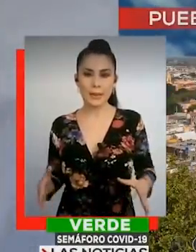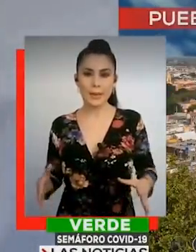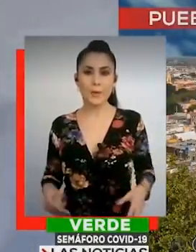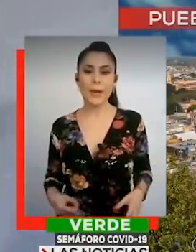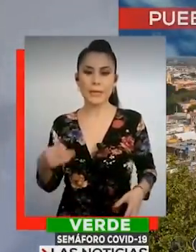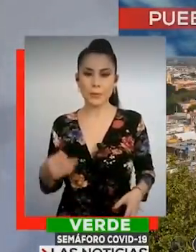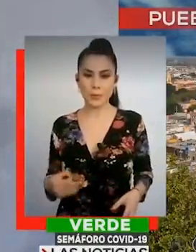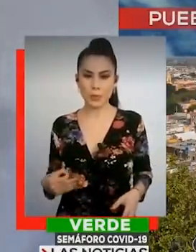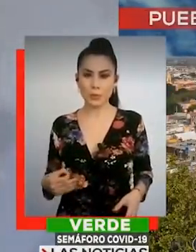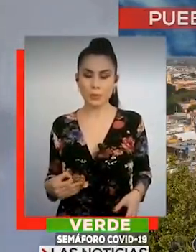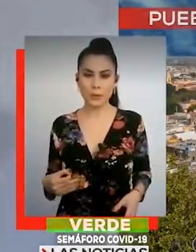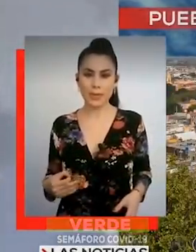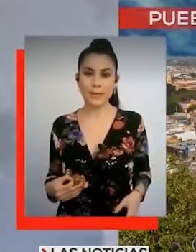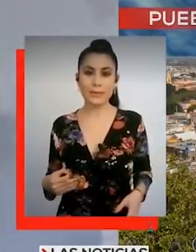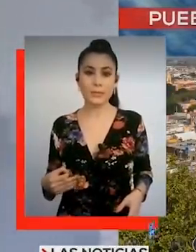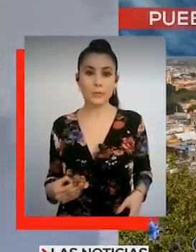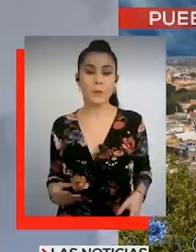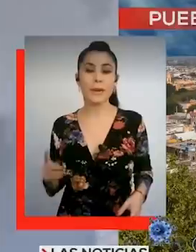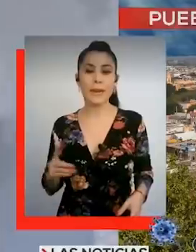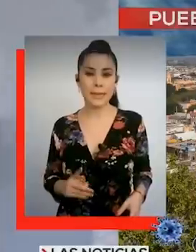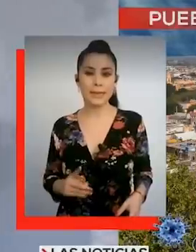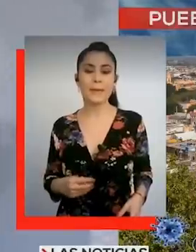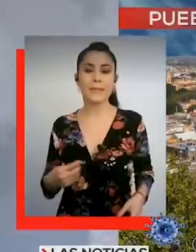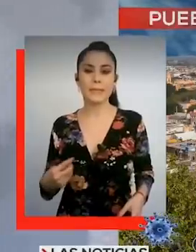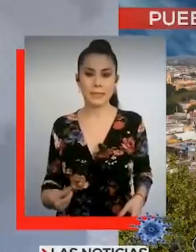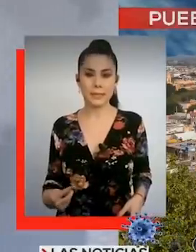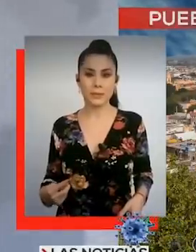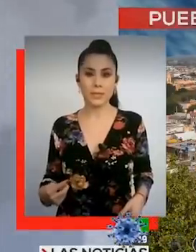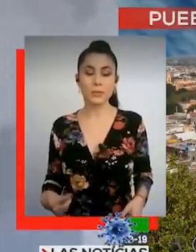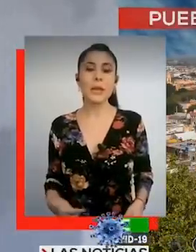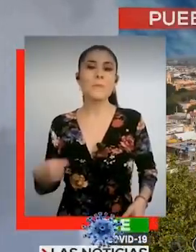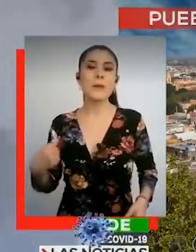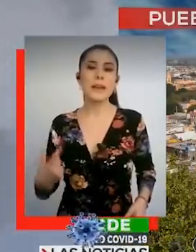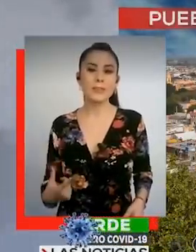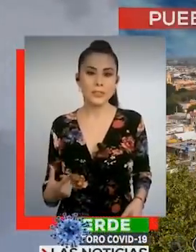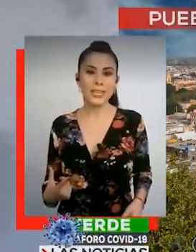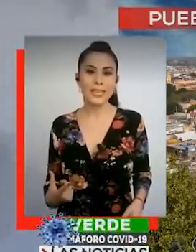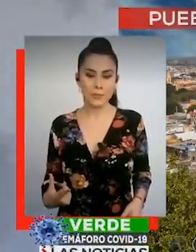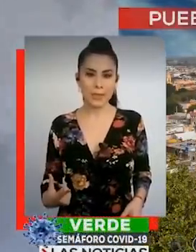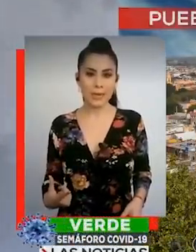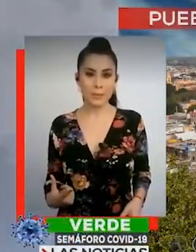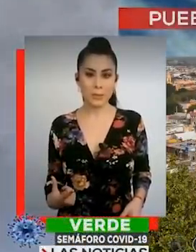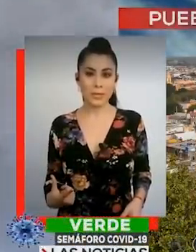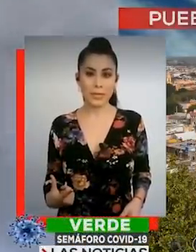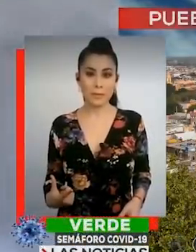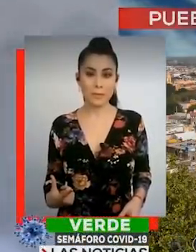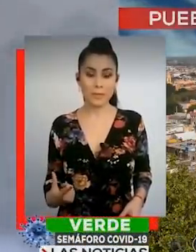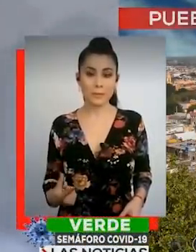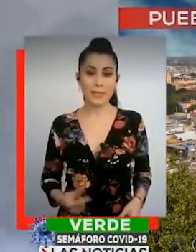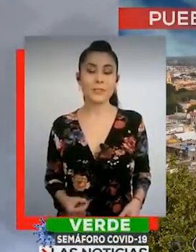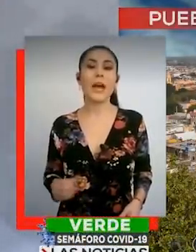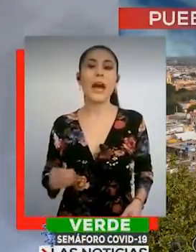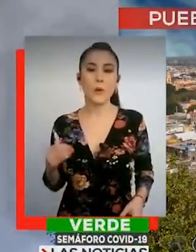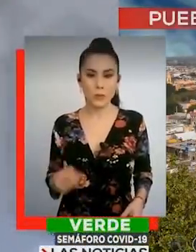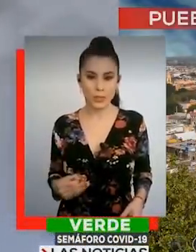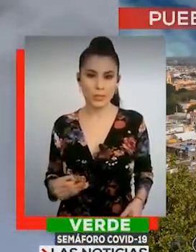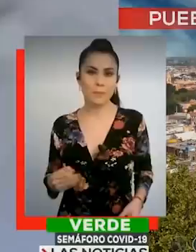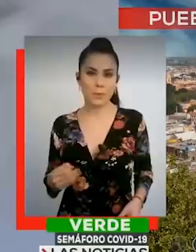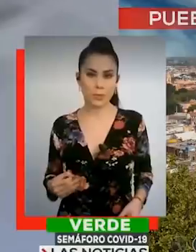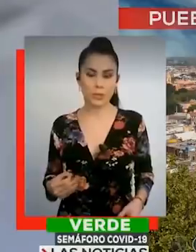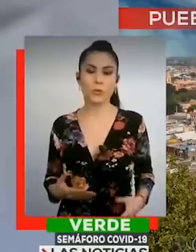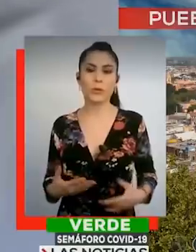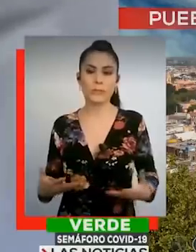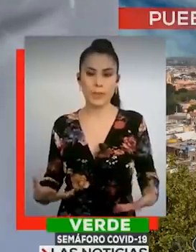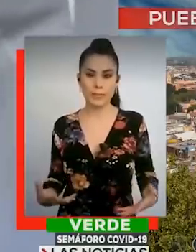agradable 40% de habilidad de lluvia para la tarde 23 grados celsios pero en la noche incrementa la posibilidad precipitación a